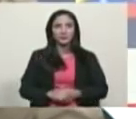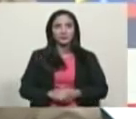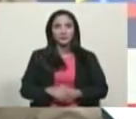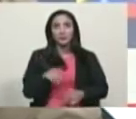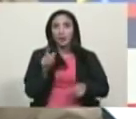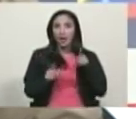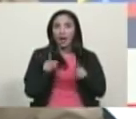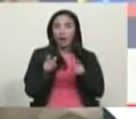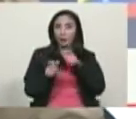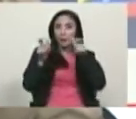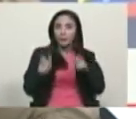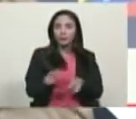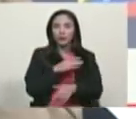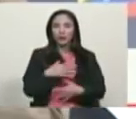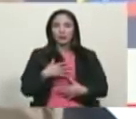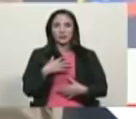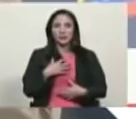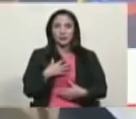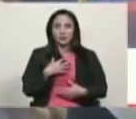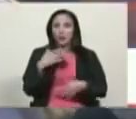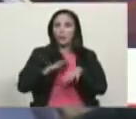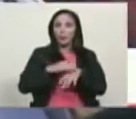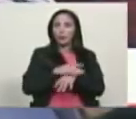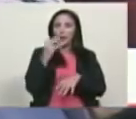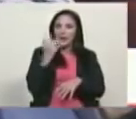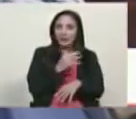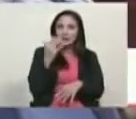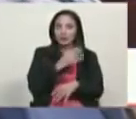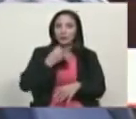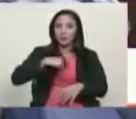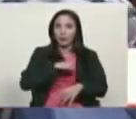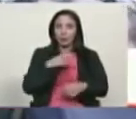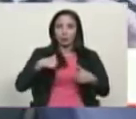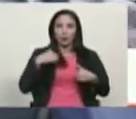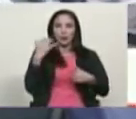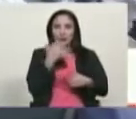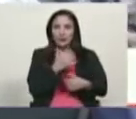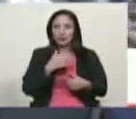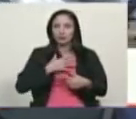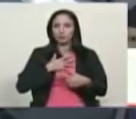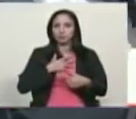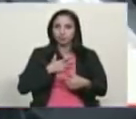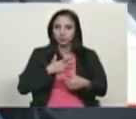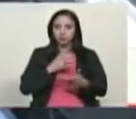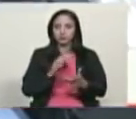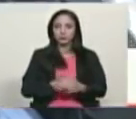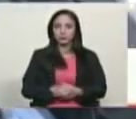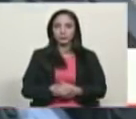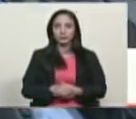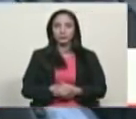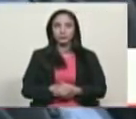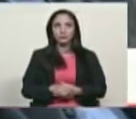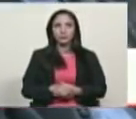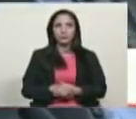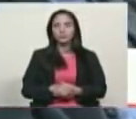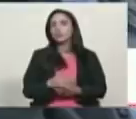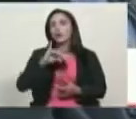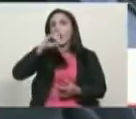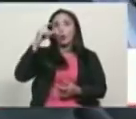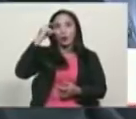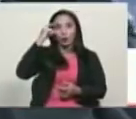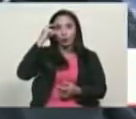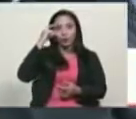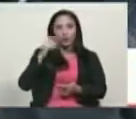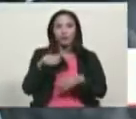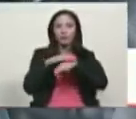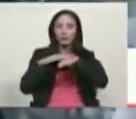que se ahoga de tanto reírse. O nosotros los asmáticos, cuando nos reímos mucho, nos da el asma. Como a Jorge Rodríguez,